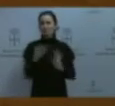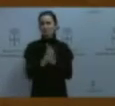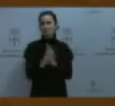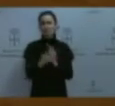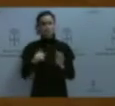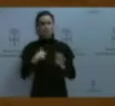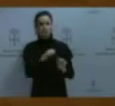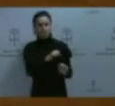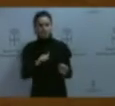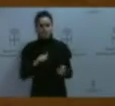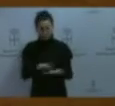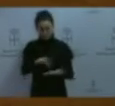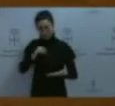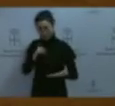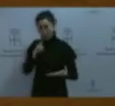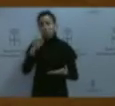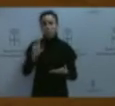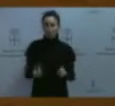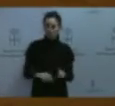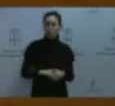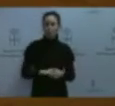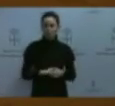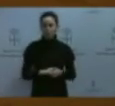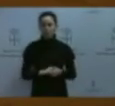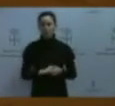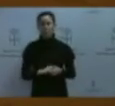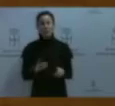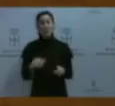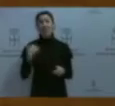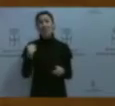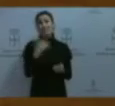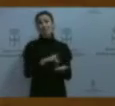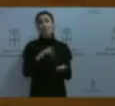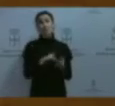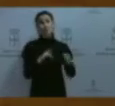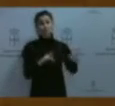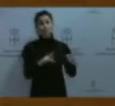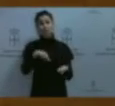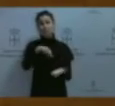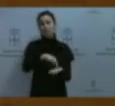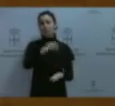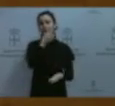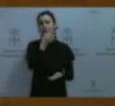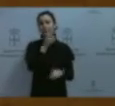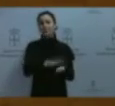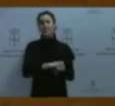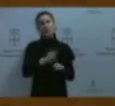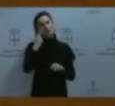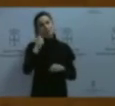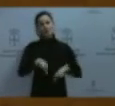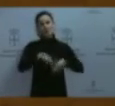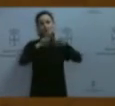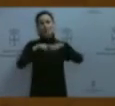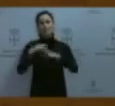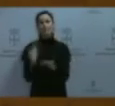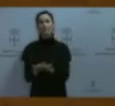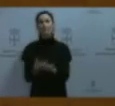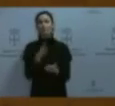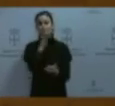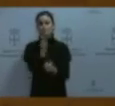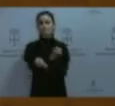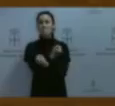voy a interpretar que sí, porque ayer na súa comparecencia faló de auditar servicios que se vean incapaces de asistir a los